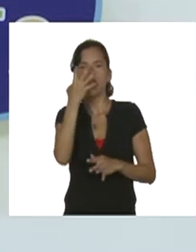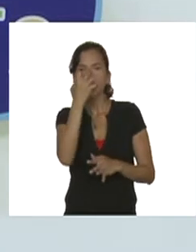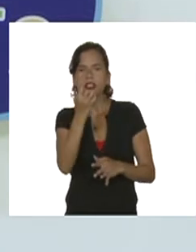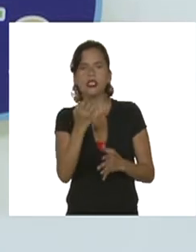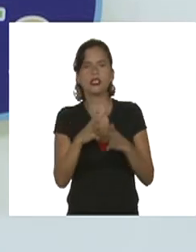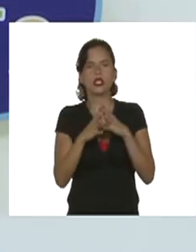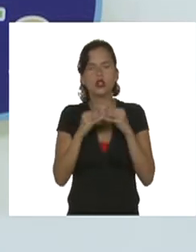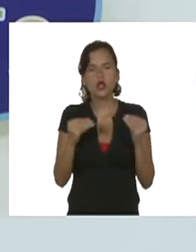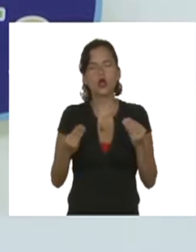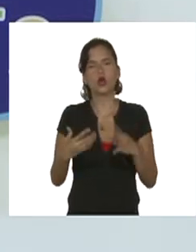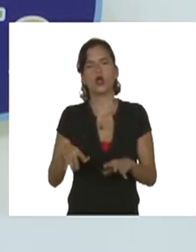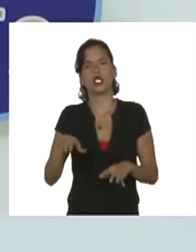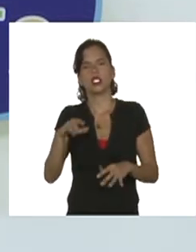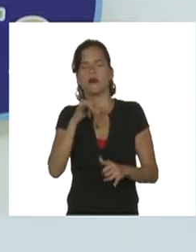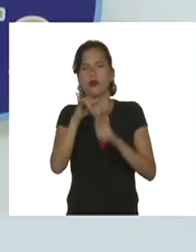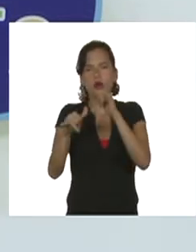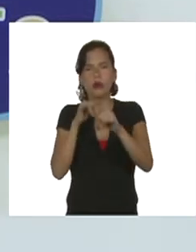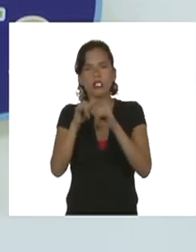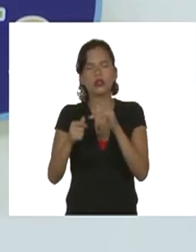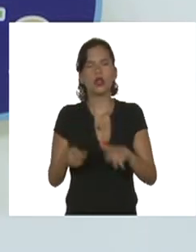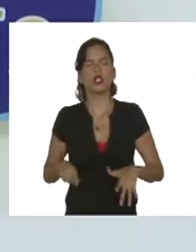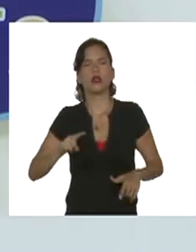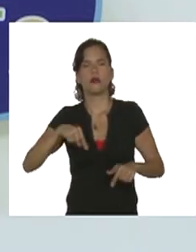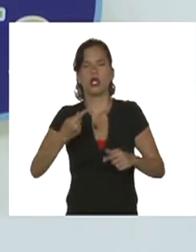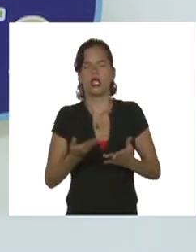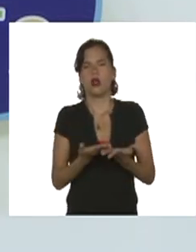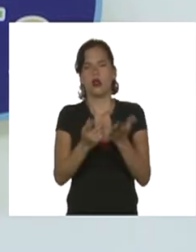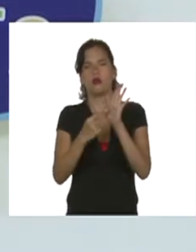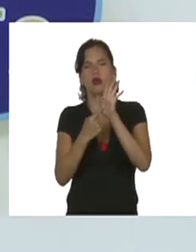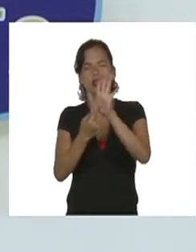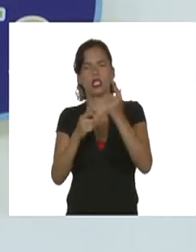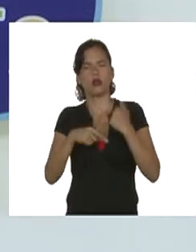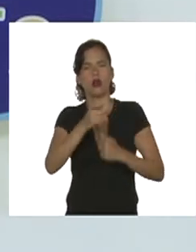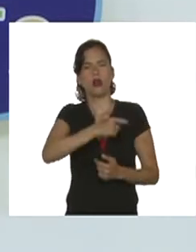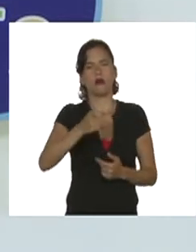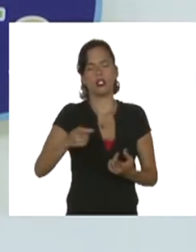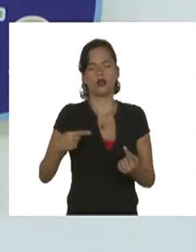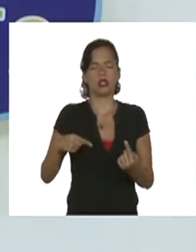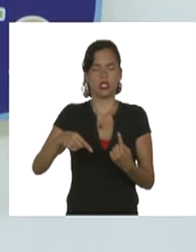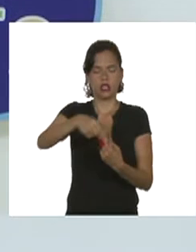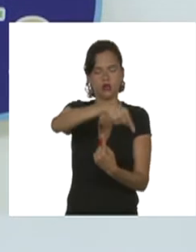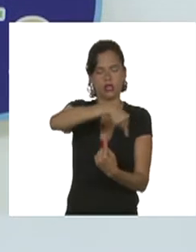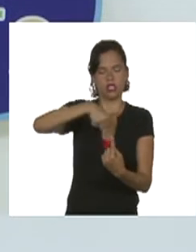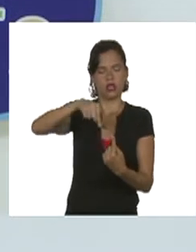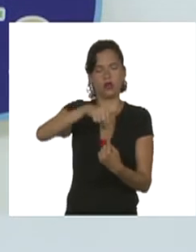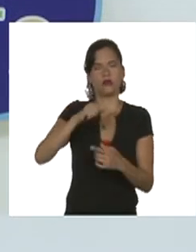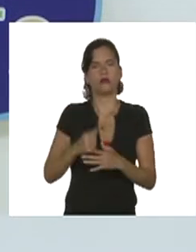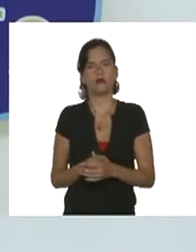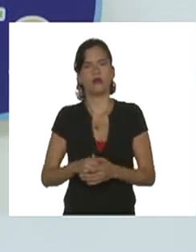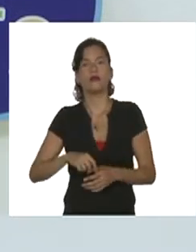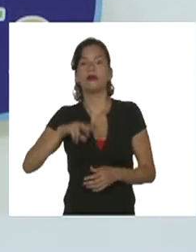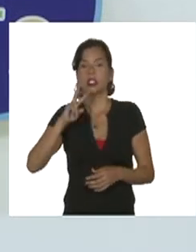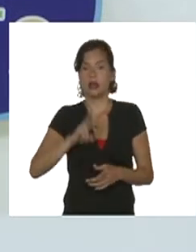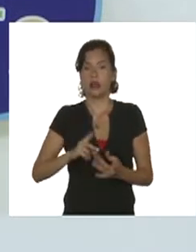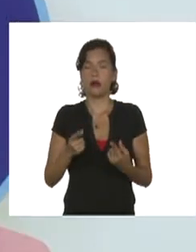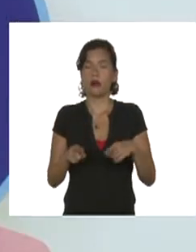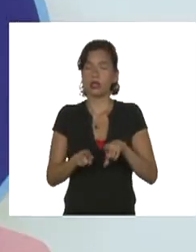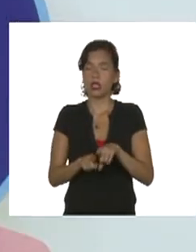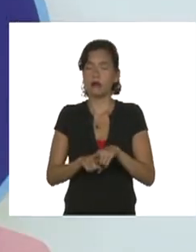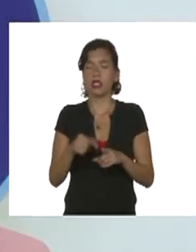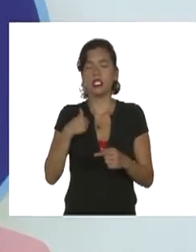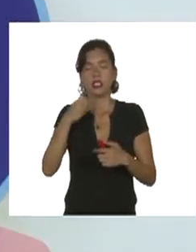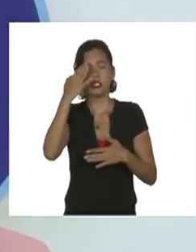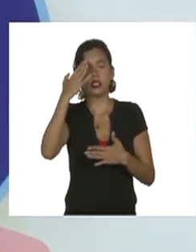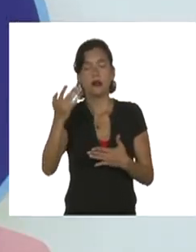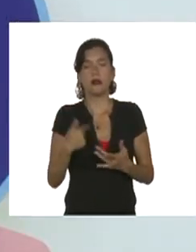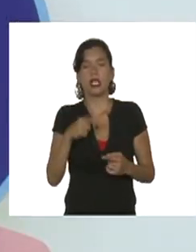ese aprendizaje y luego darlo a demostrar con las personas que están a su alrededor. Realmente debemos también tomar en